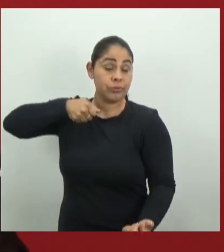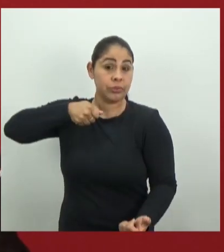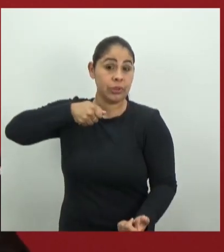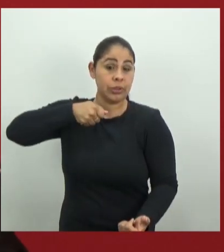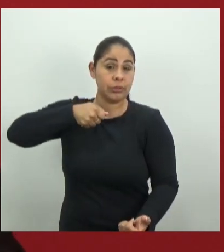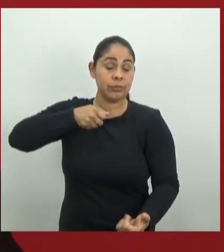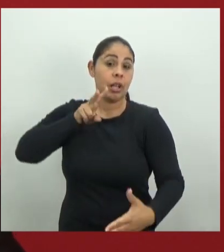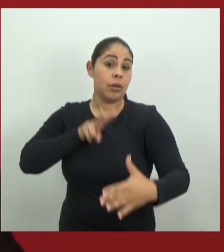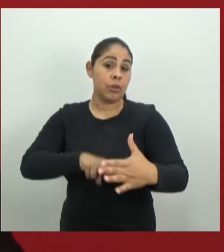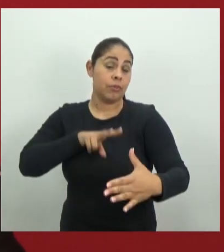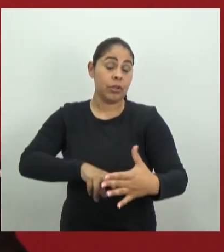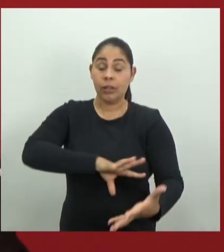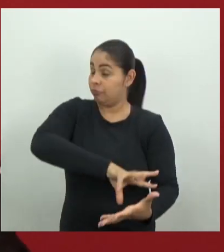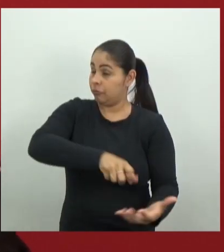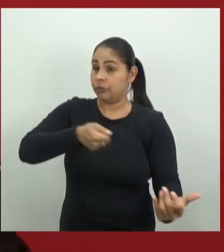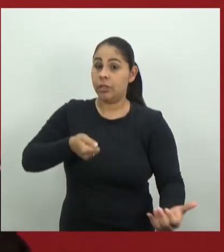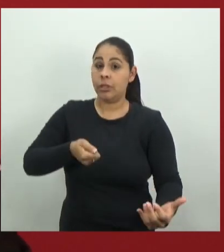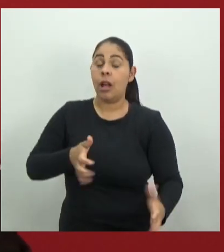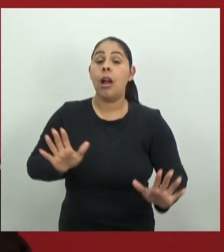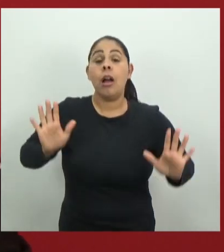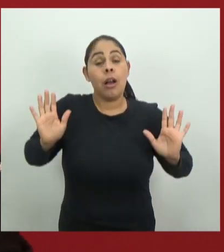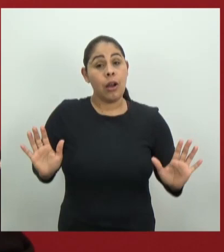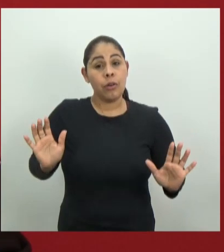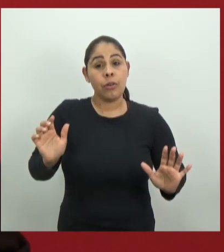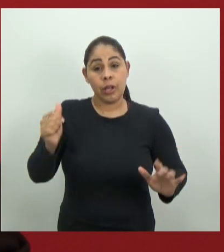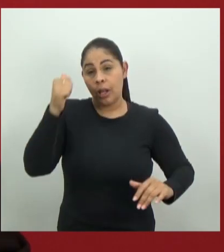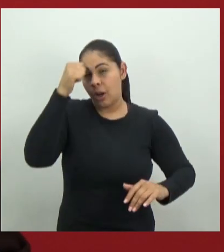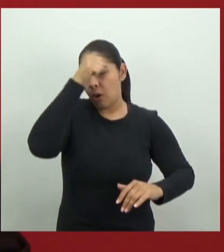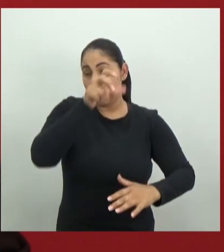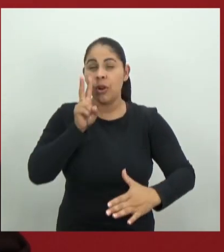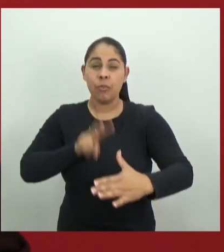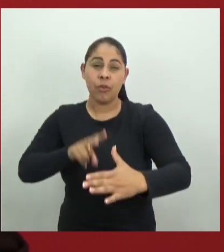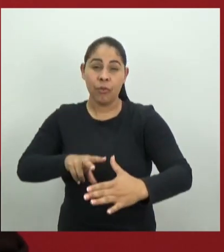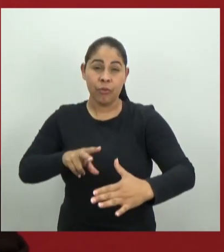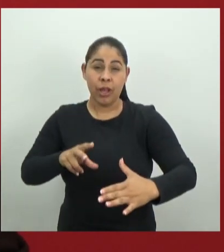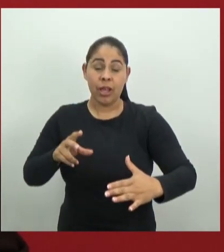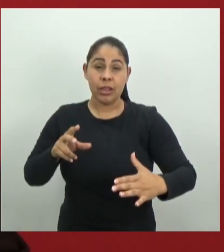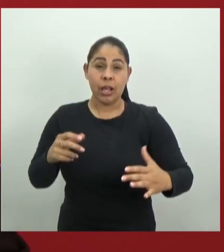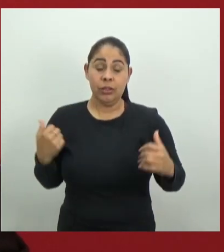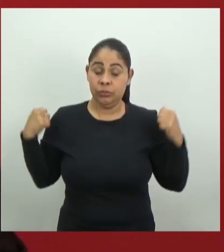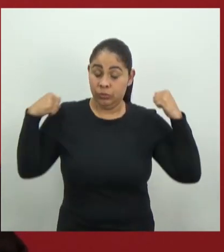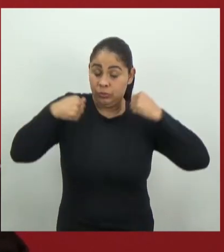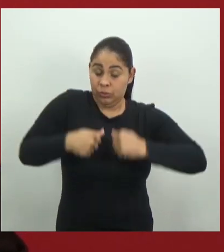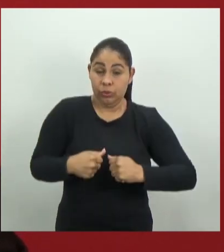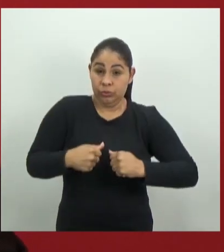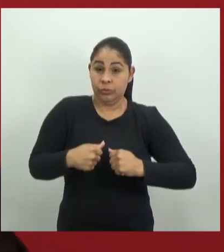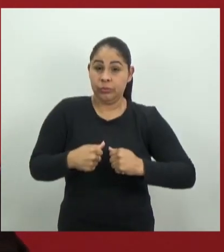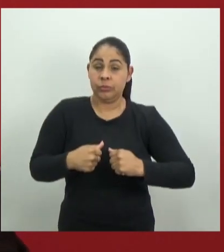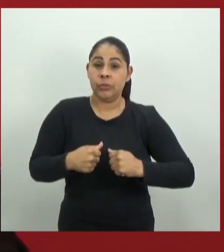alumno, hizo el doble de milagros. El profeta favorecido de ellos era Elías. ¿Por